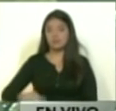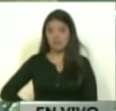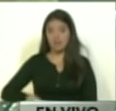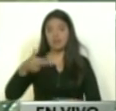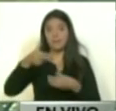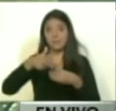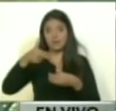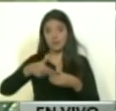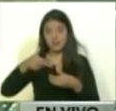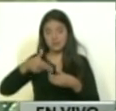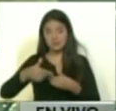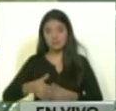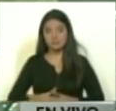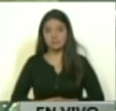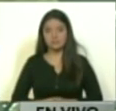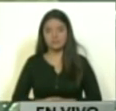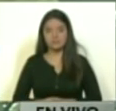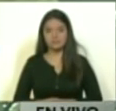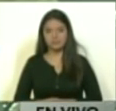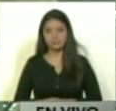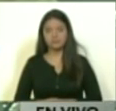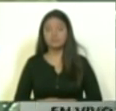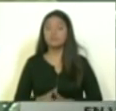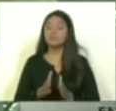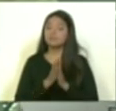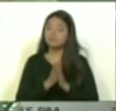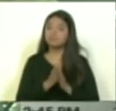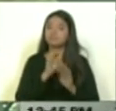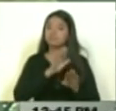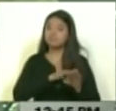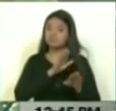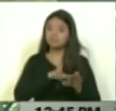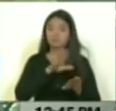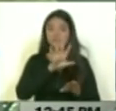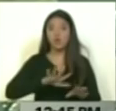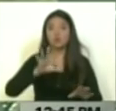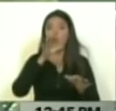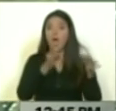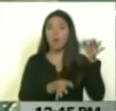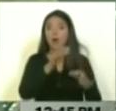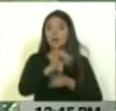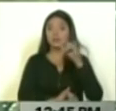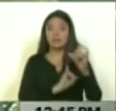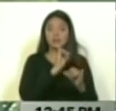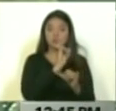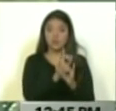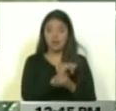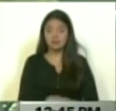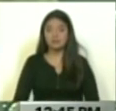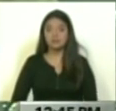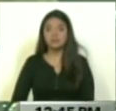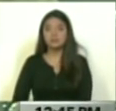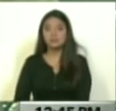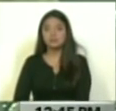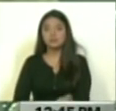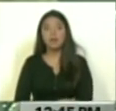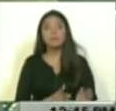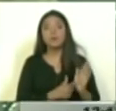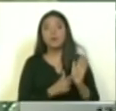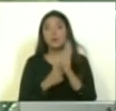Pino, que consulte a nuestros bufetes internacionales y me presente una